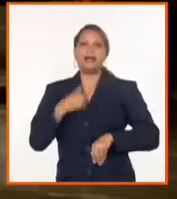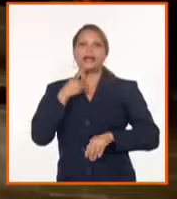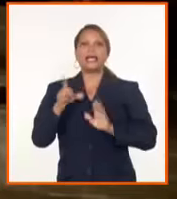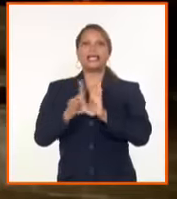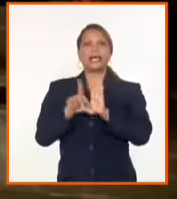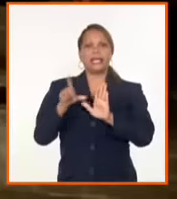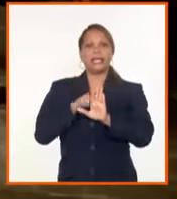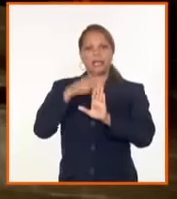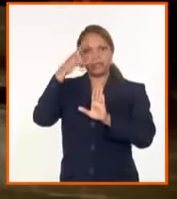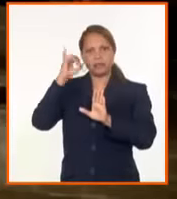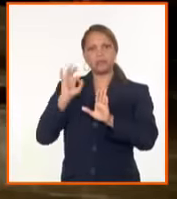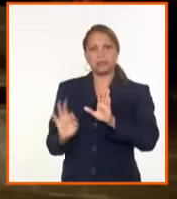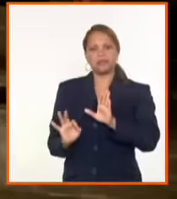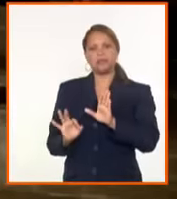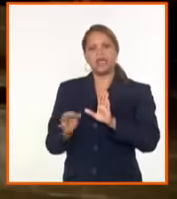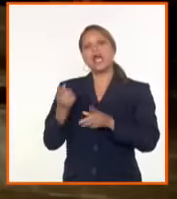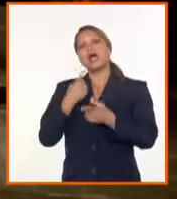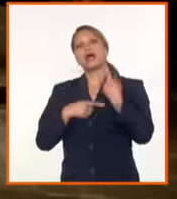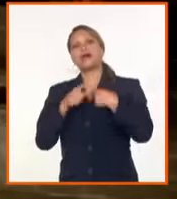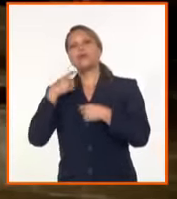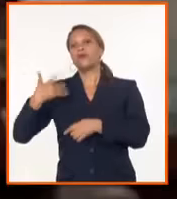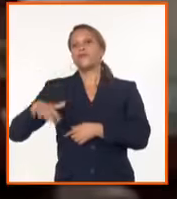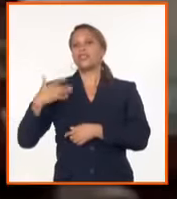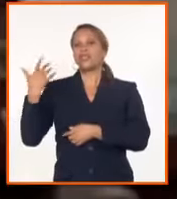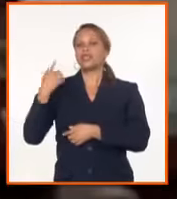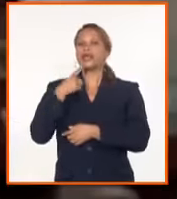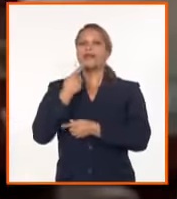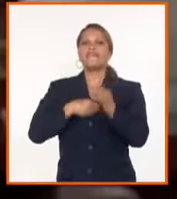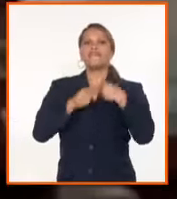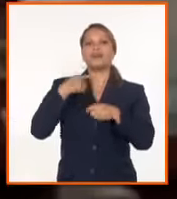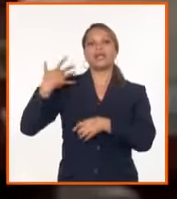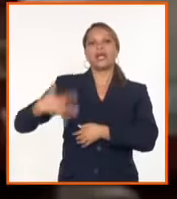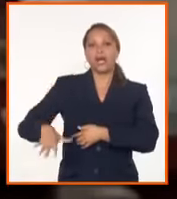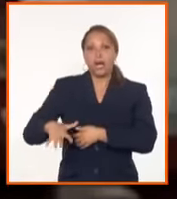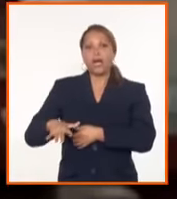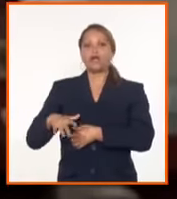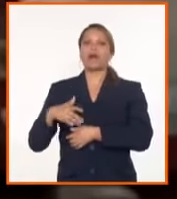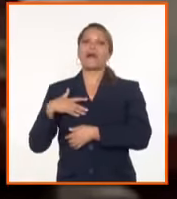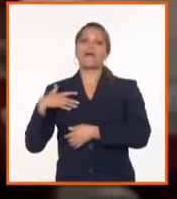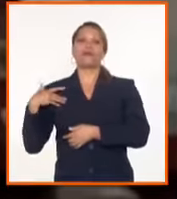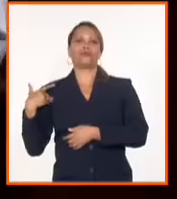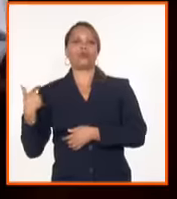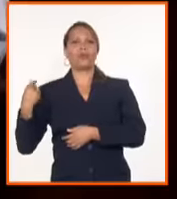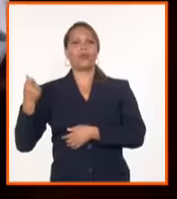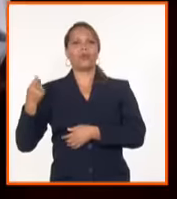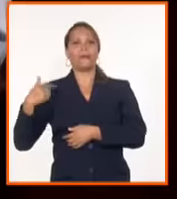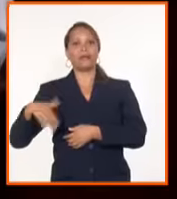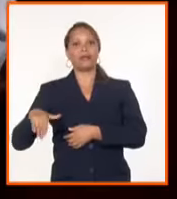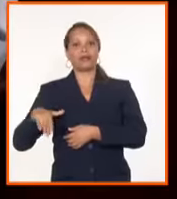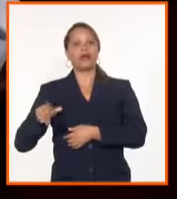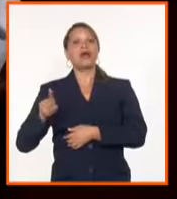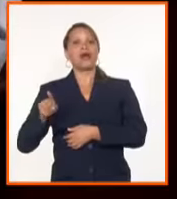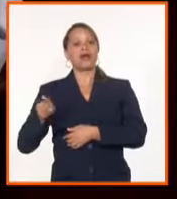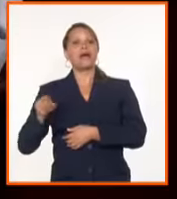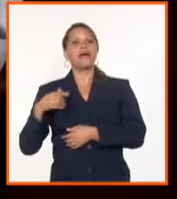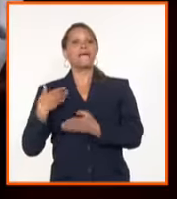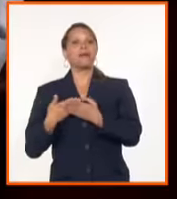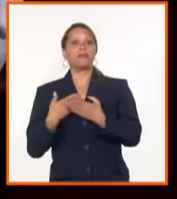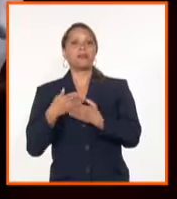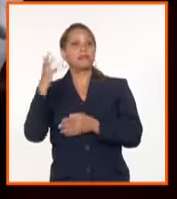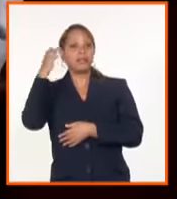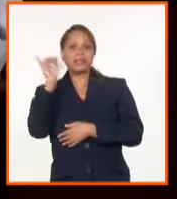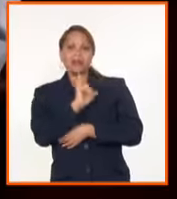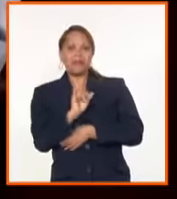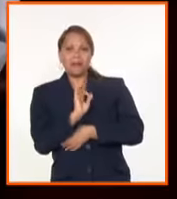Que algunos venden muy caro y han abusado de los precios, han usado precios especulativos también, pero hay entidades del Estado también que las